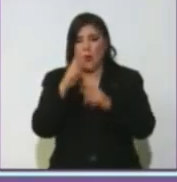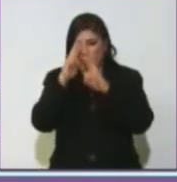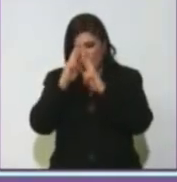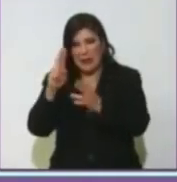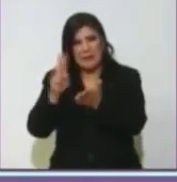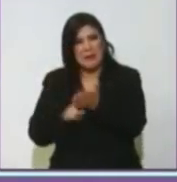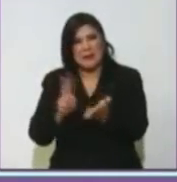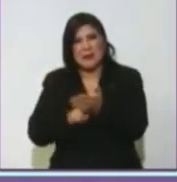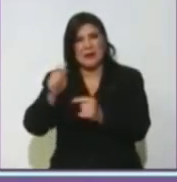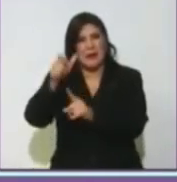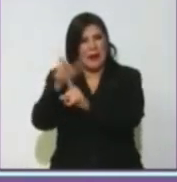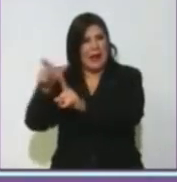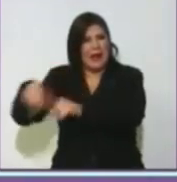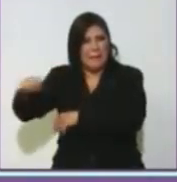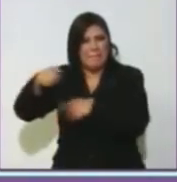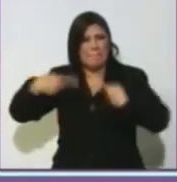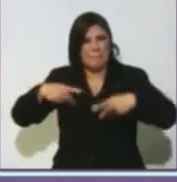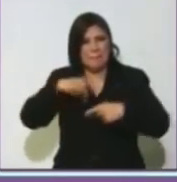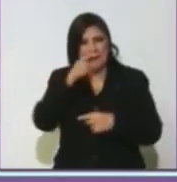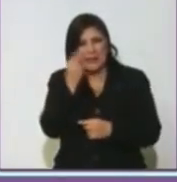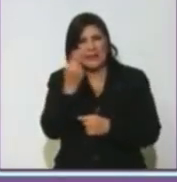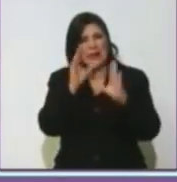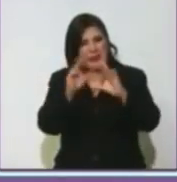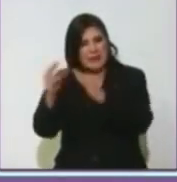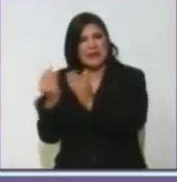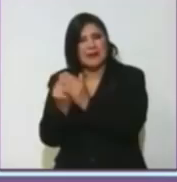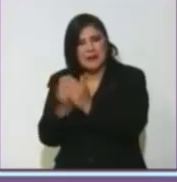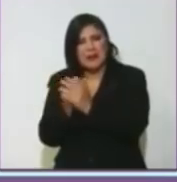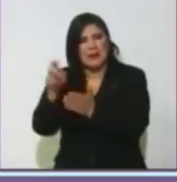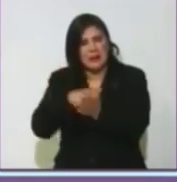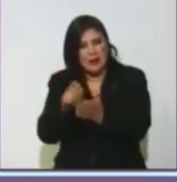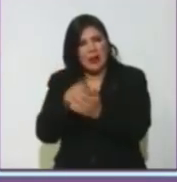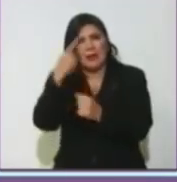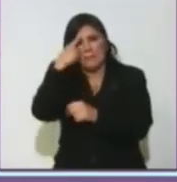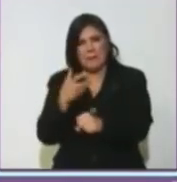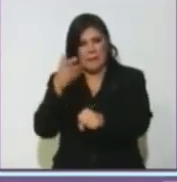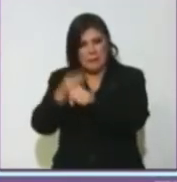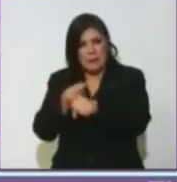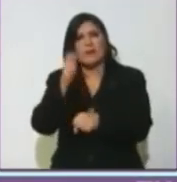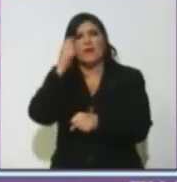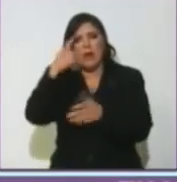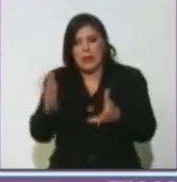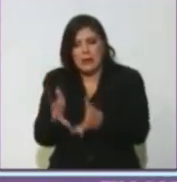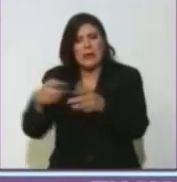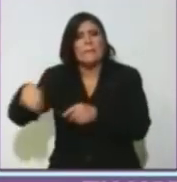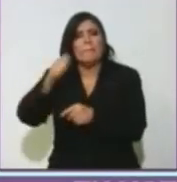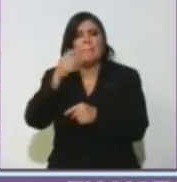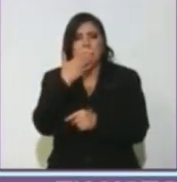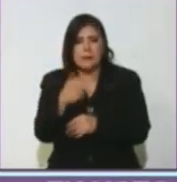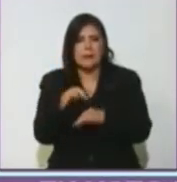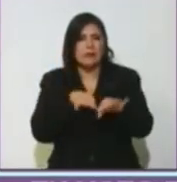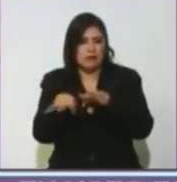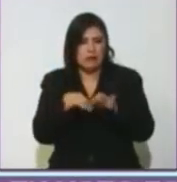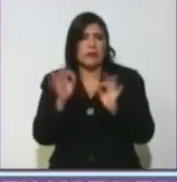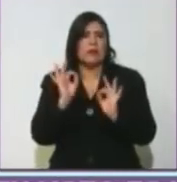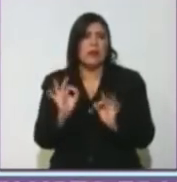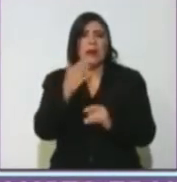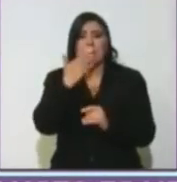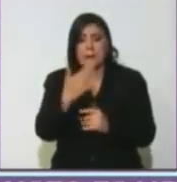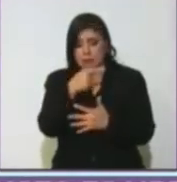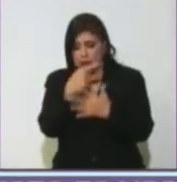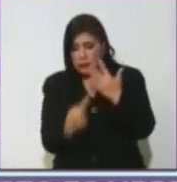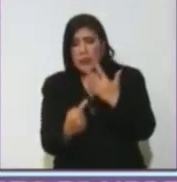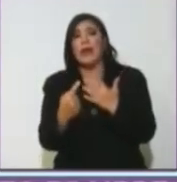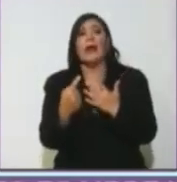tenemos que capacitarlos y entrenarlos tenemos que darles las herramientas necesarias pero también tenemos